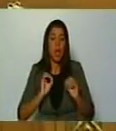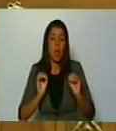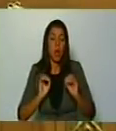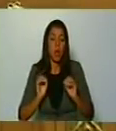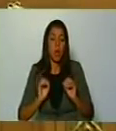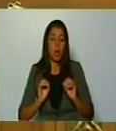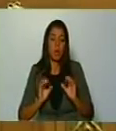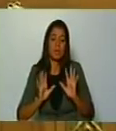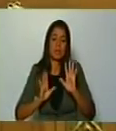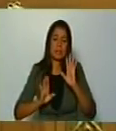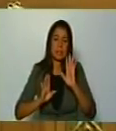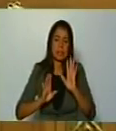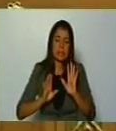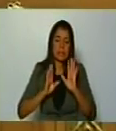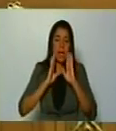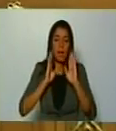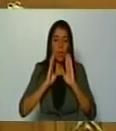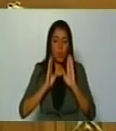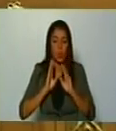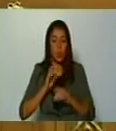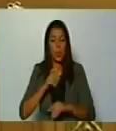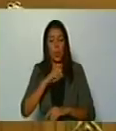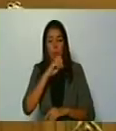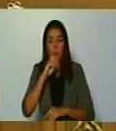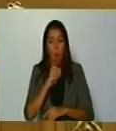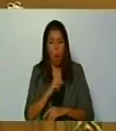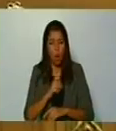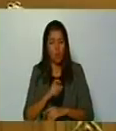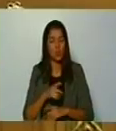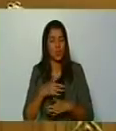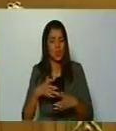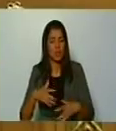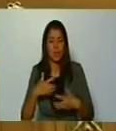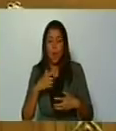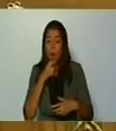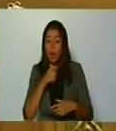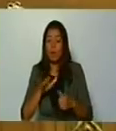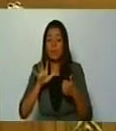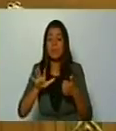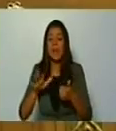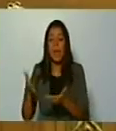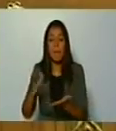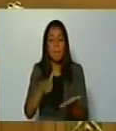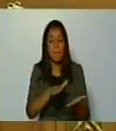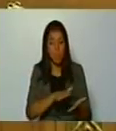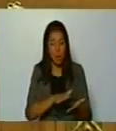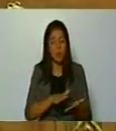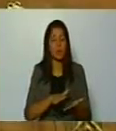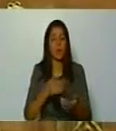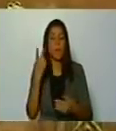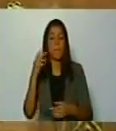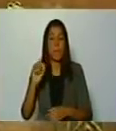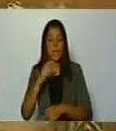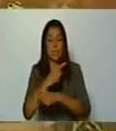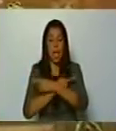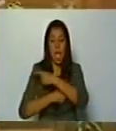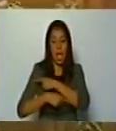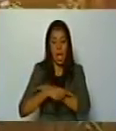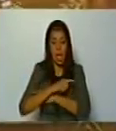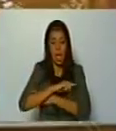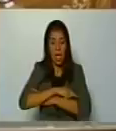inconfesables y terroríficos crímenes de odio que ocasionaron 6 muertos y 20 heridos de personas que